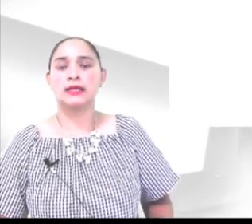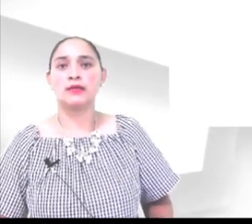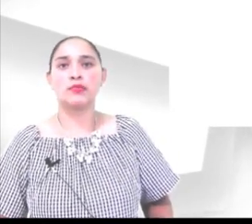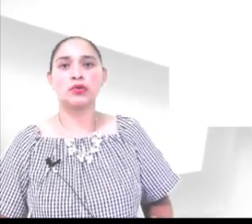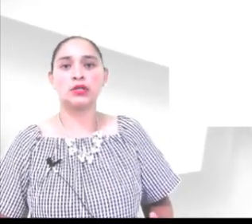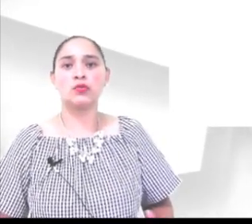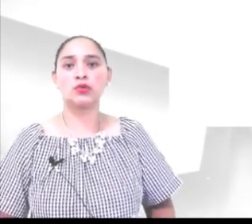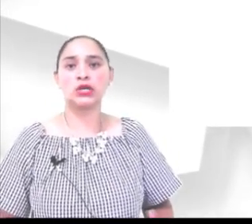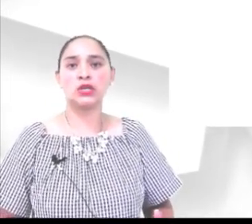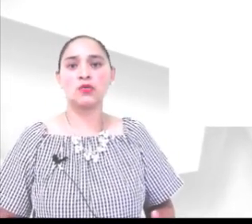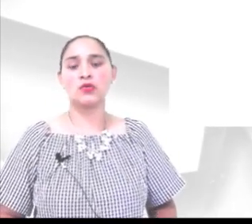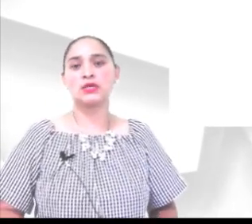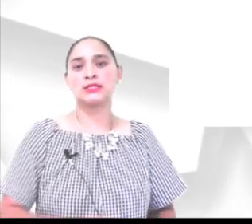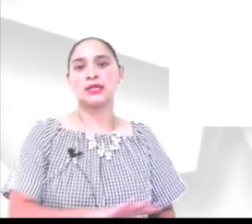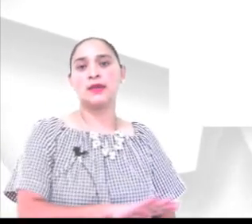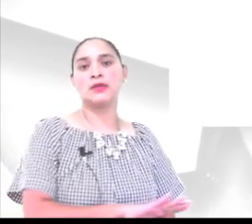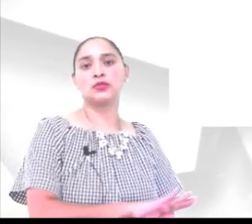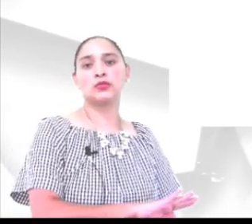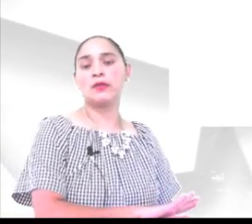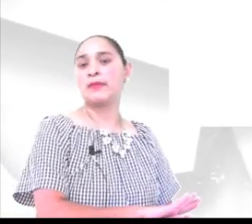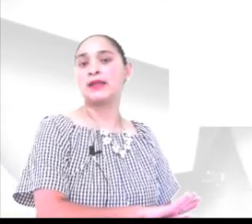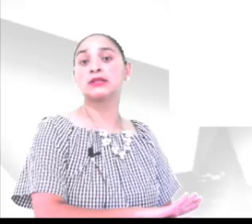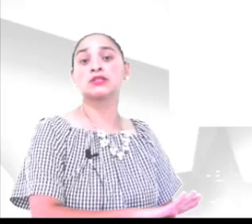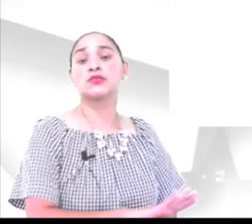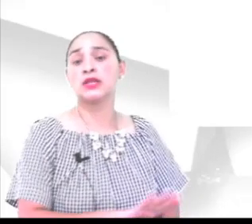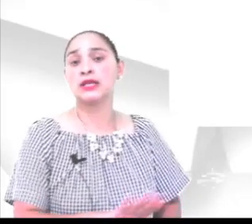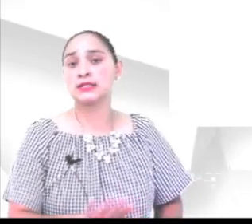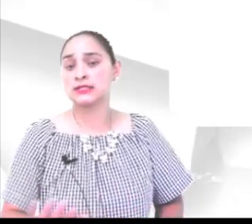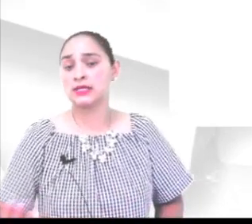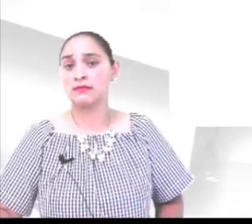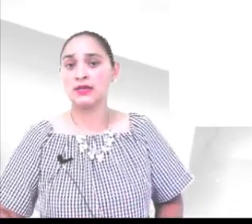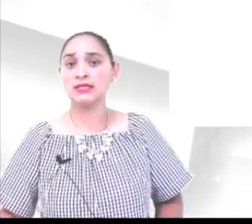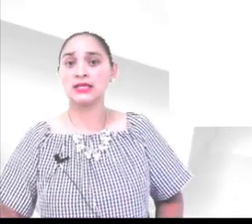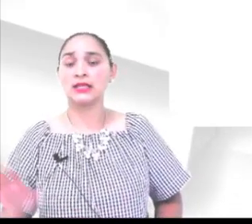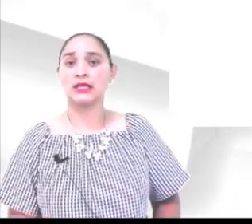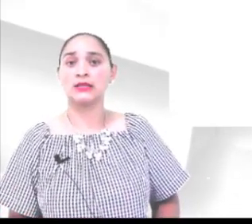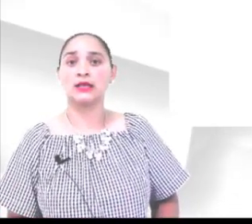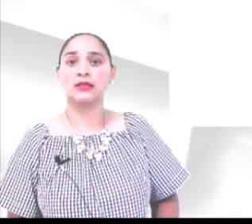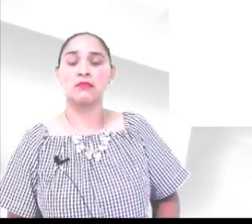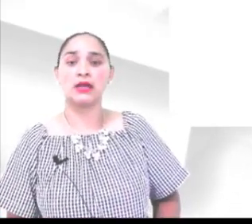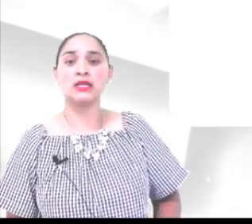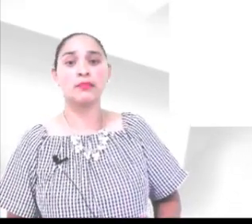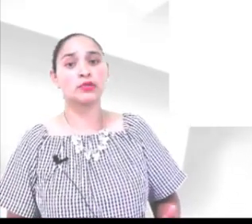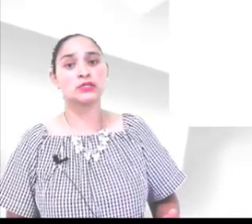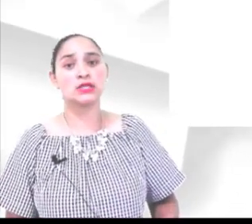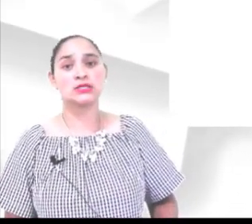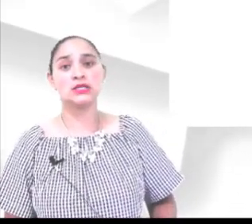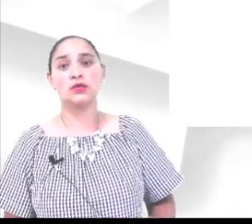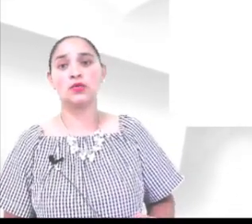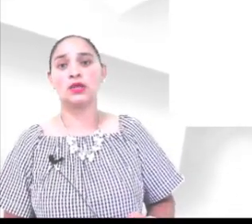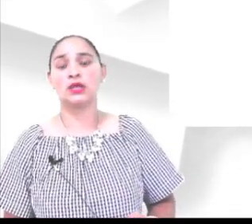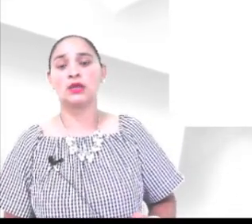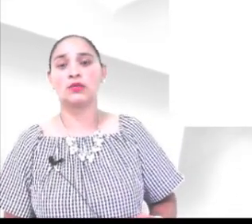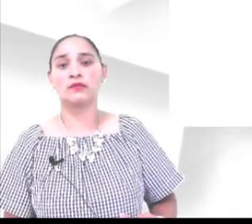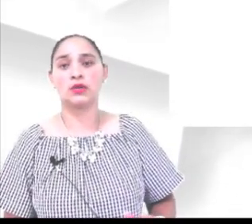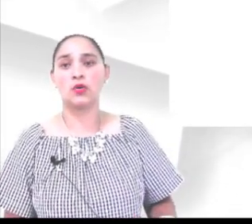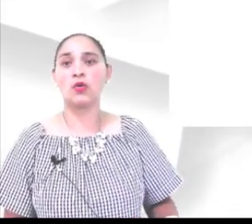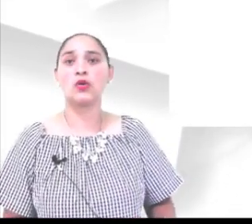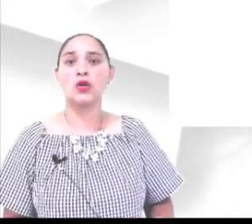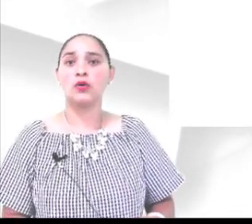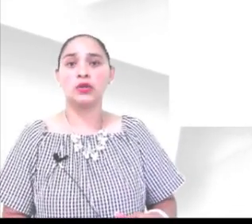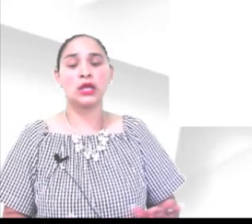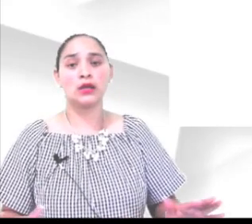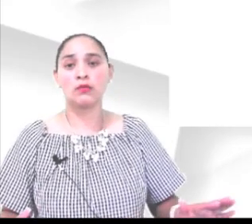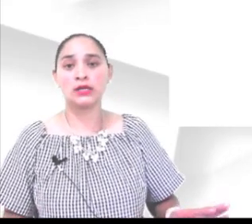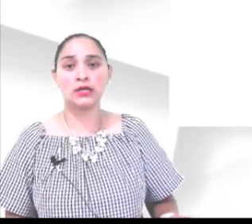se desborde un río y se lleve plantaciones inmensas de maíz, por decir así, o de